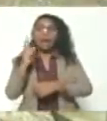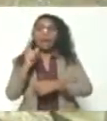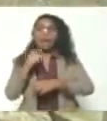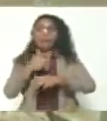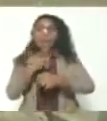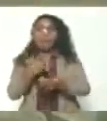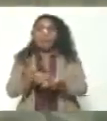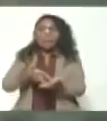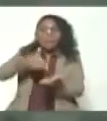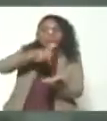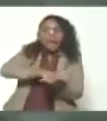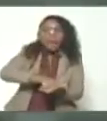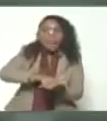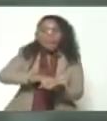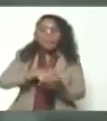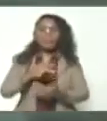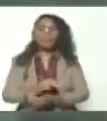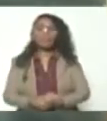BART.